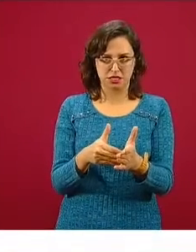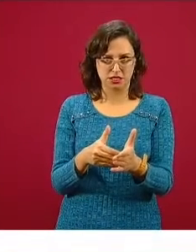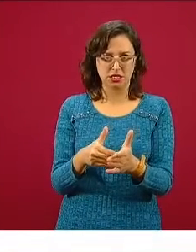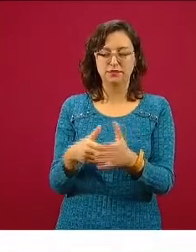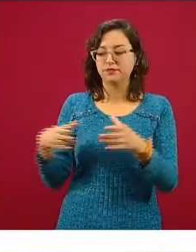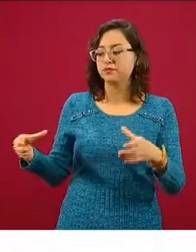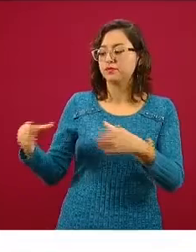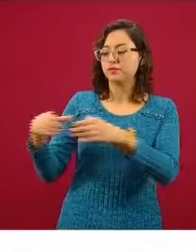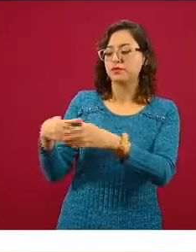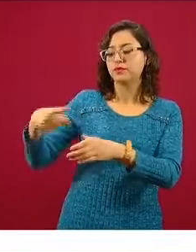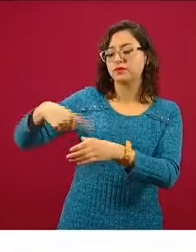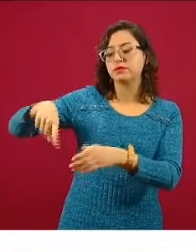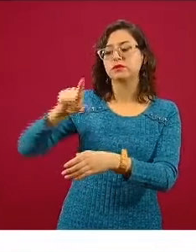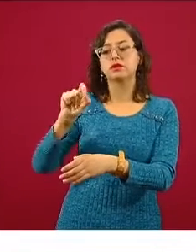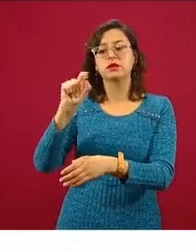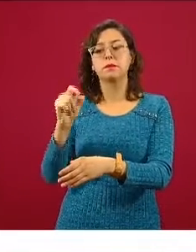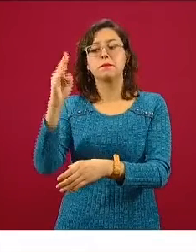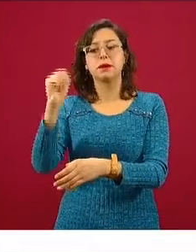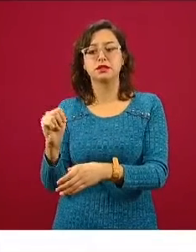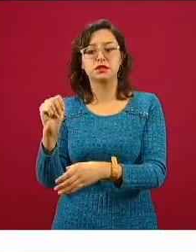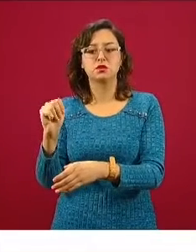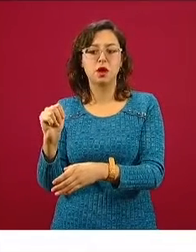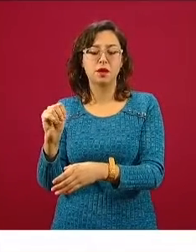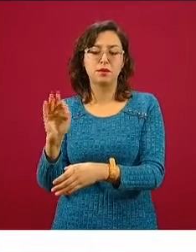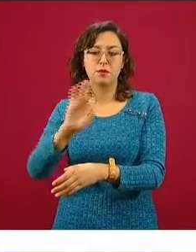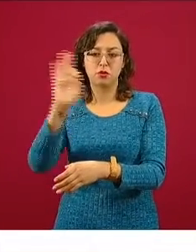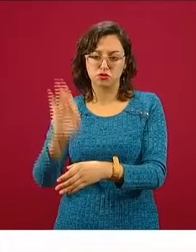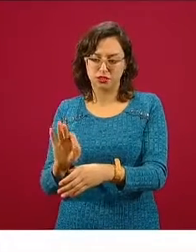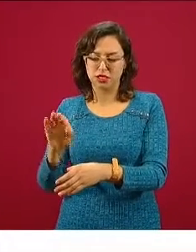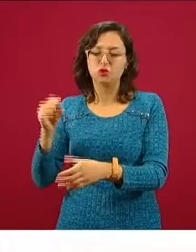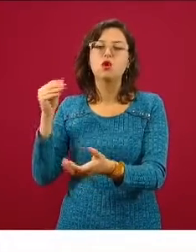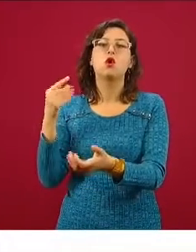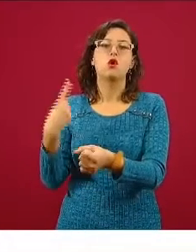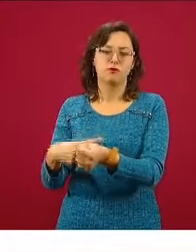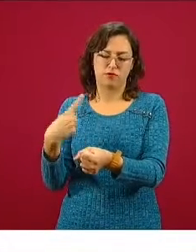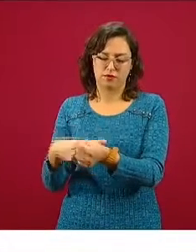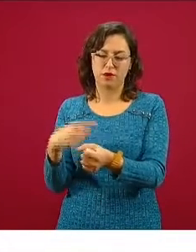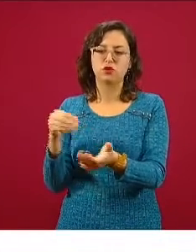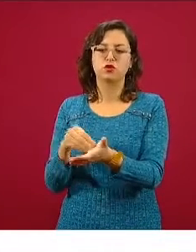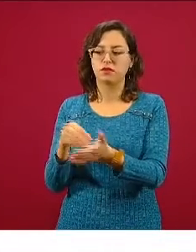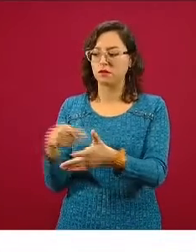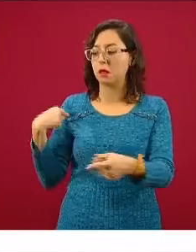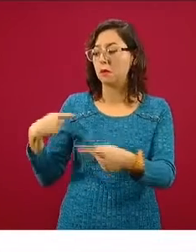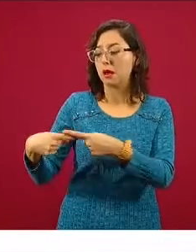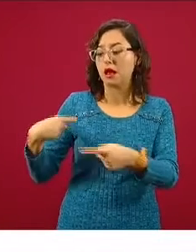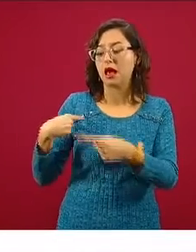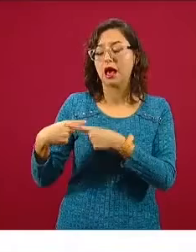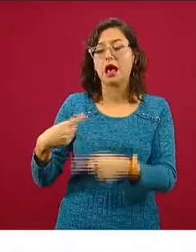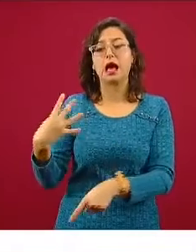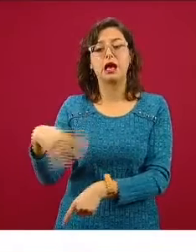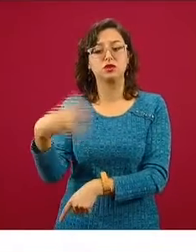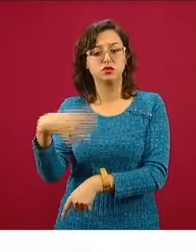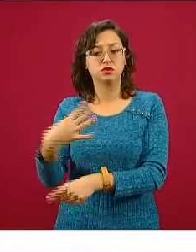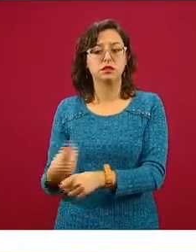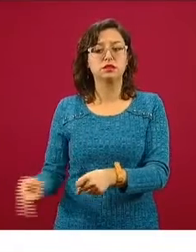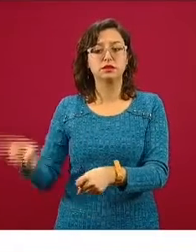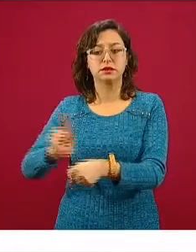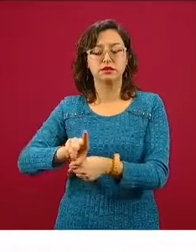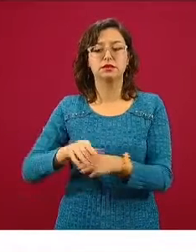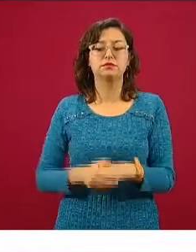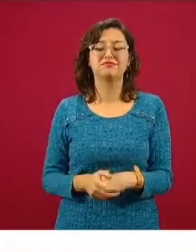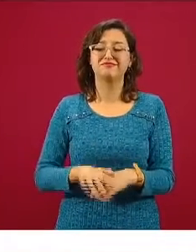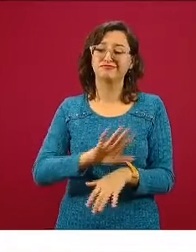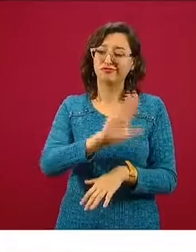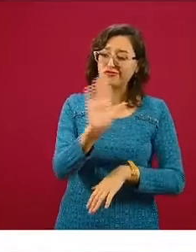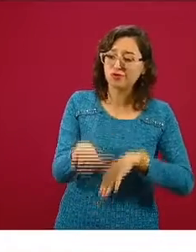personas representan el 29% de las personas que han tenido enfermedad. 7%